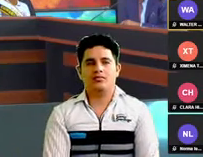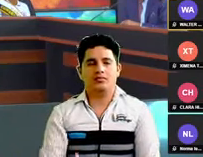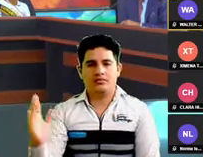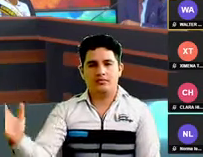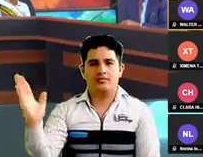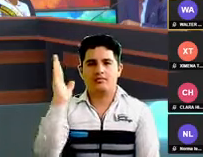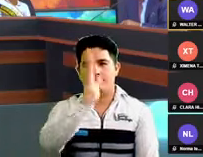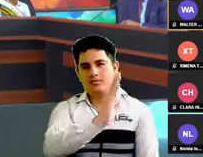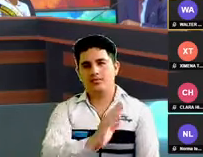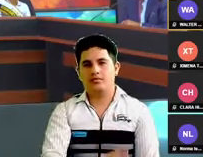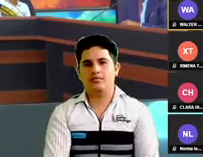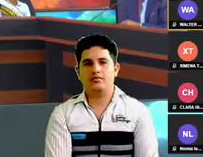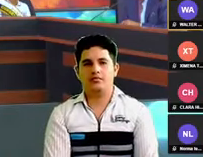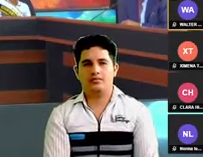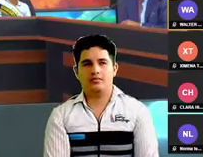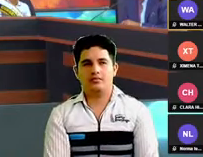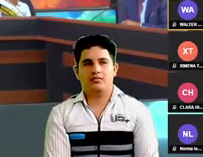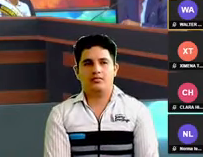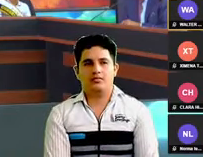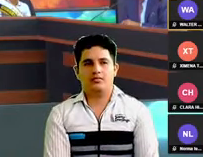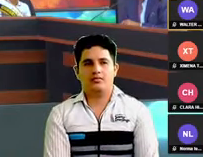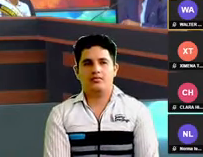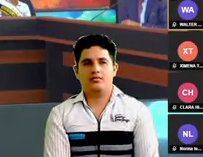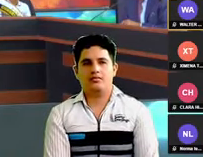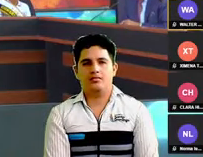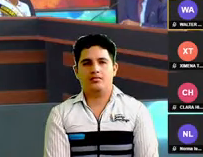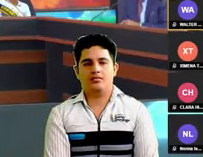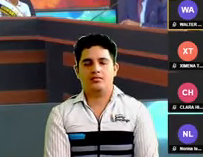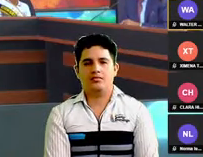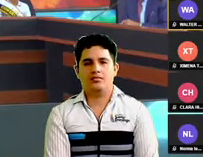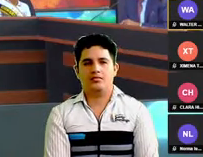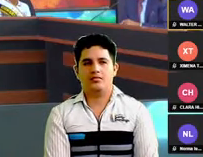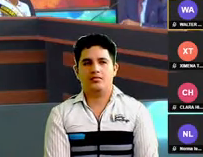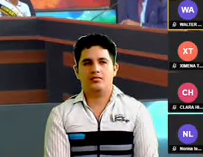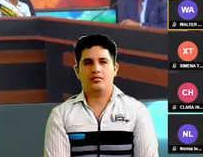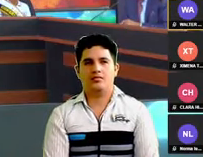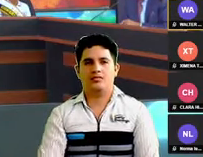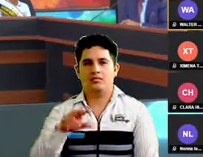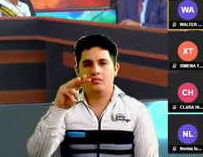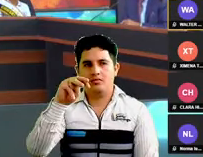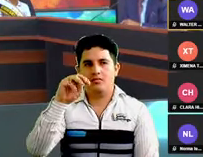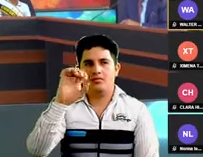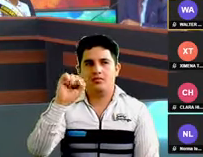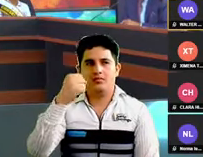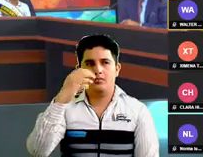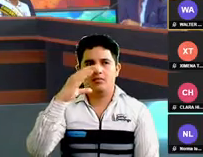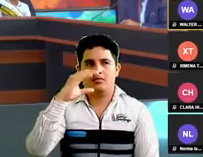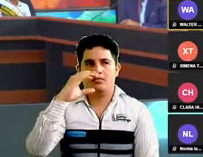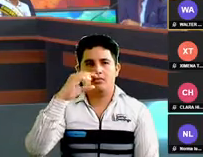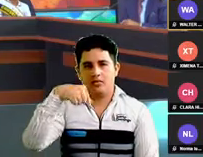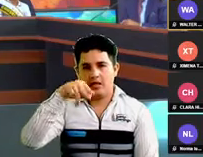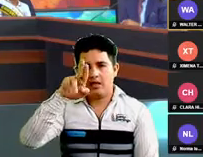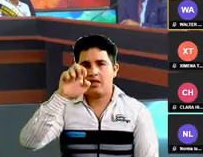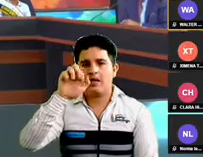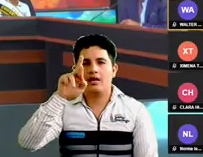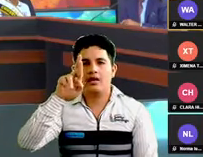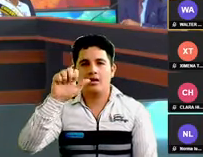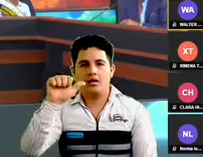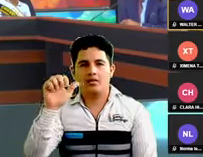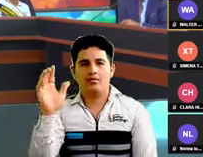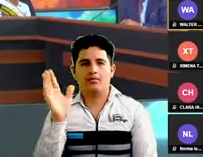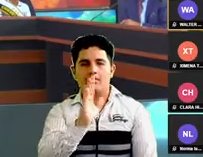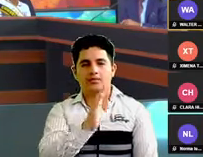de vivienda Marina de Peñarrera. Mosgui Mosquera Grace Josefina, lote ubicado en el plan de